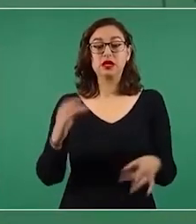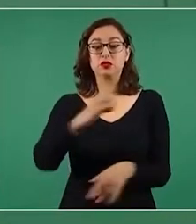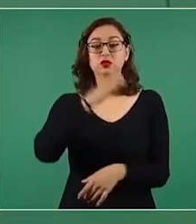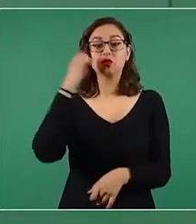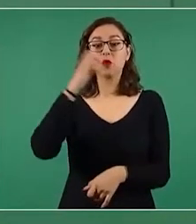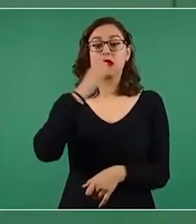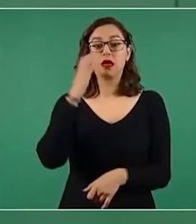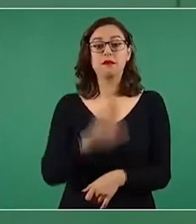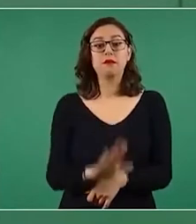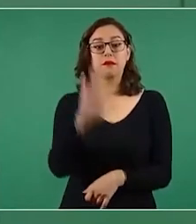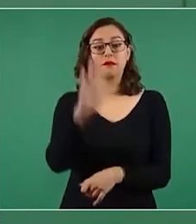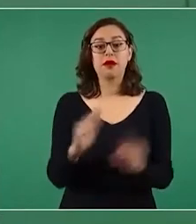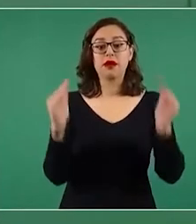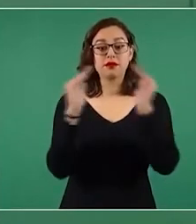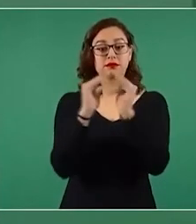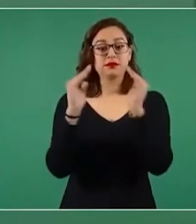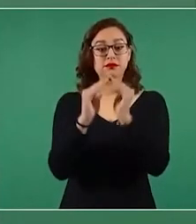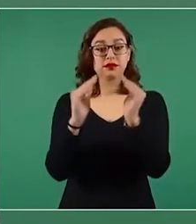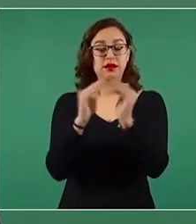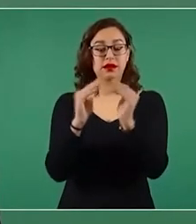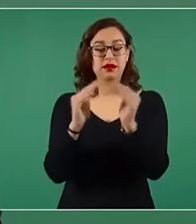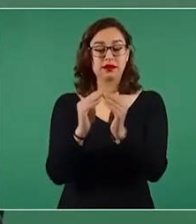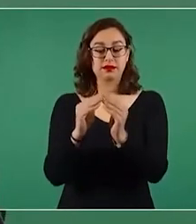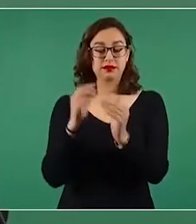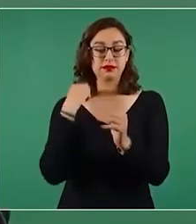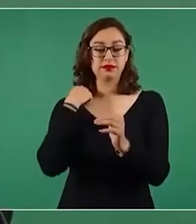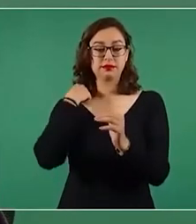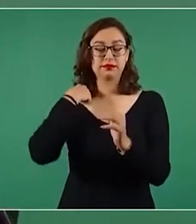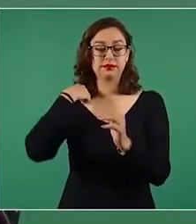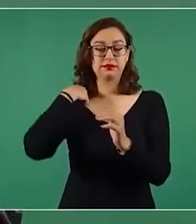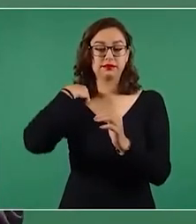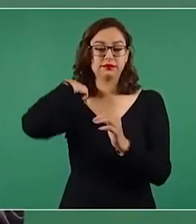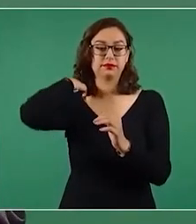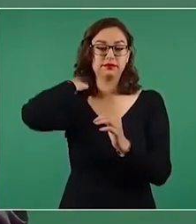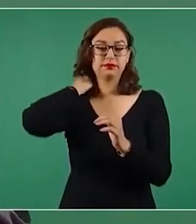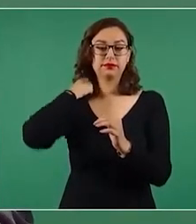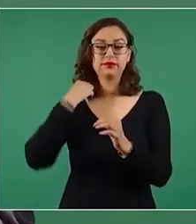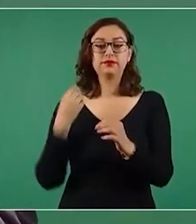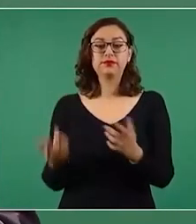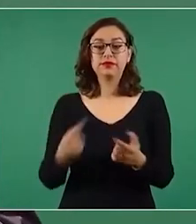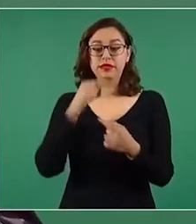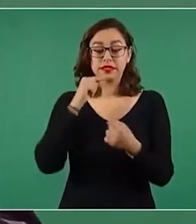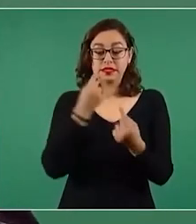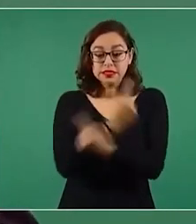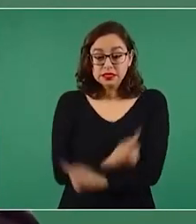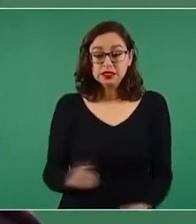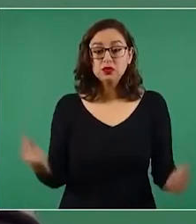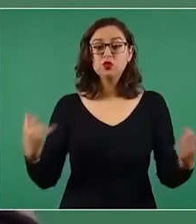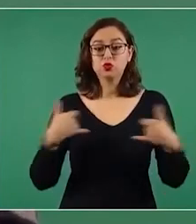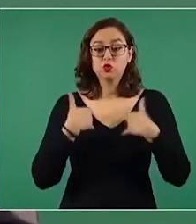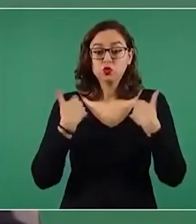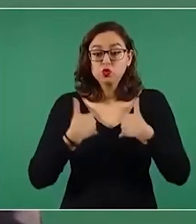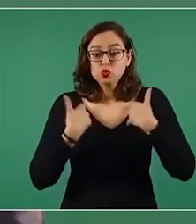hogar. Los niños, los adolescentes quieren